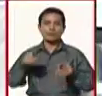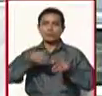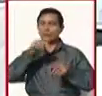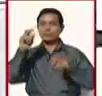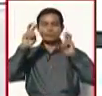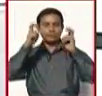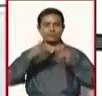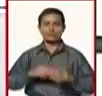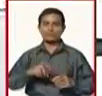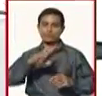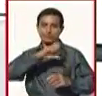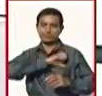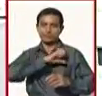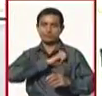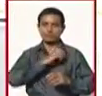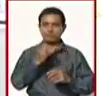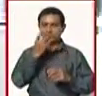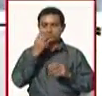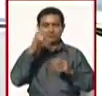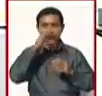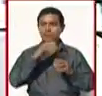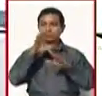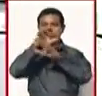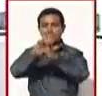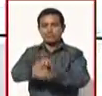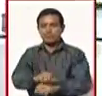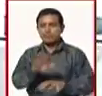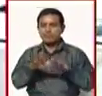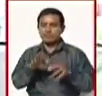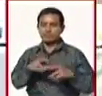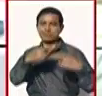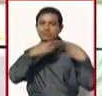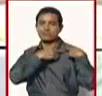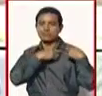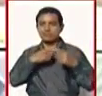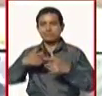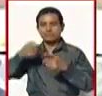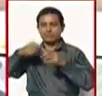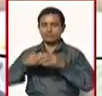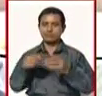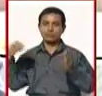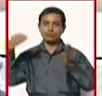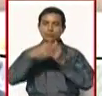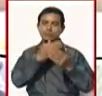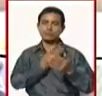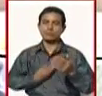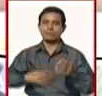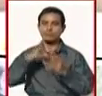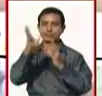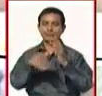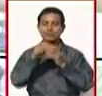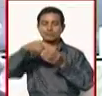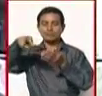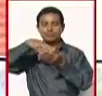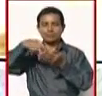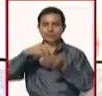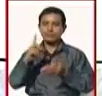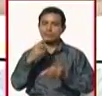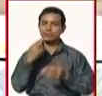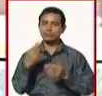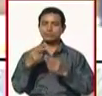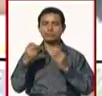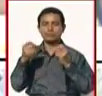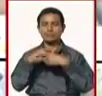En otros temas, la Fuerza Especial de Lucha contra el Crimen atrapó al presunto autor material del disparo al presidente de la Asociación de Folcloristas. Sería un